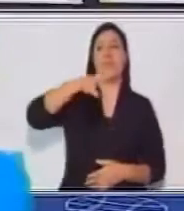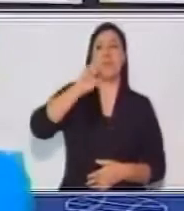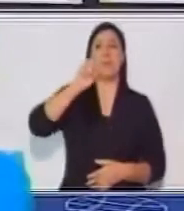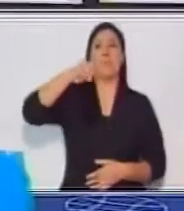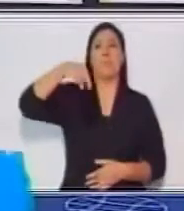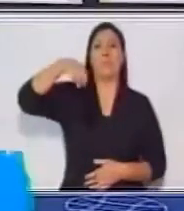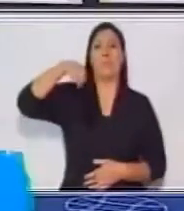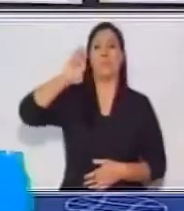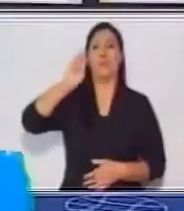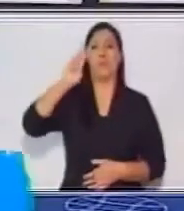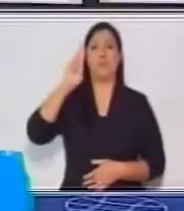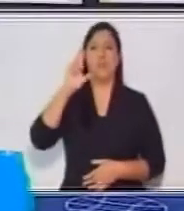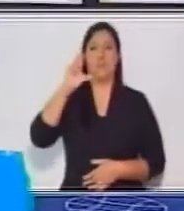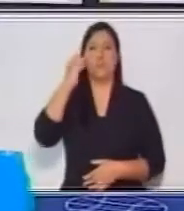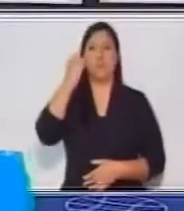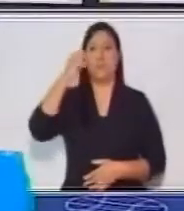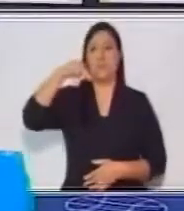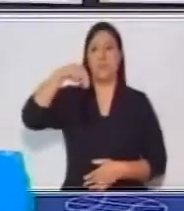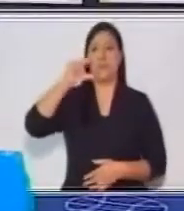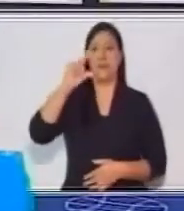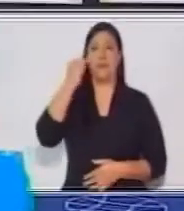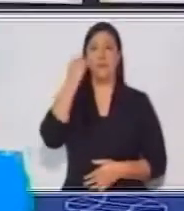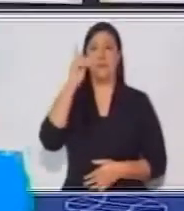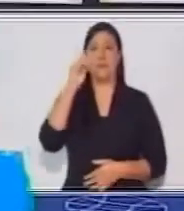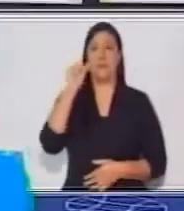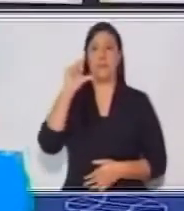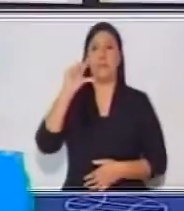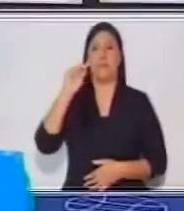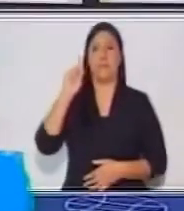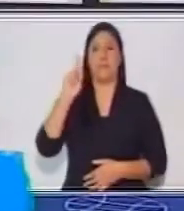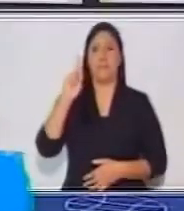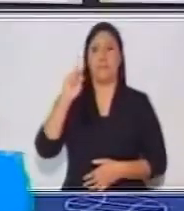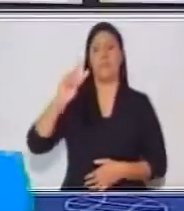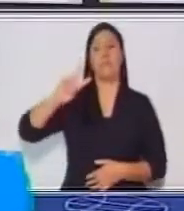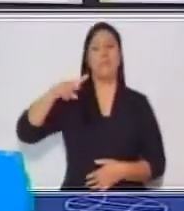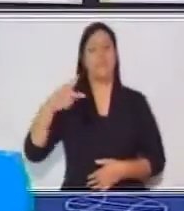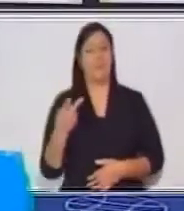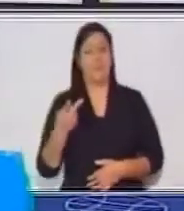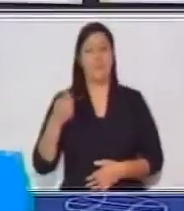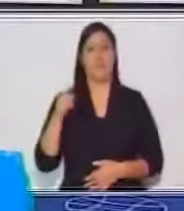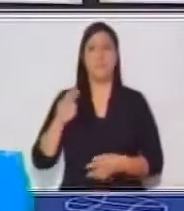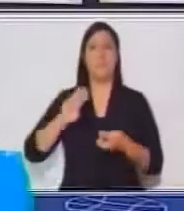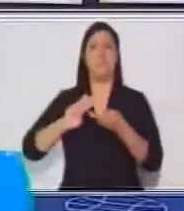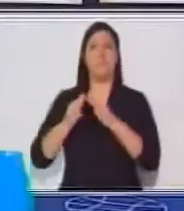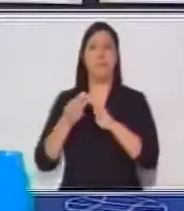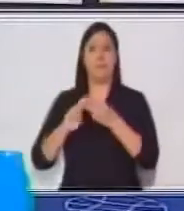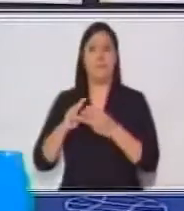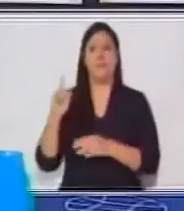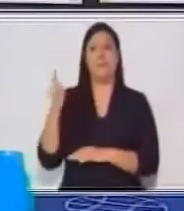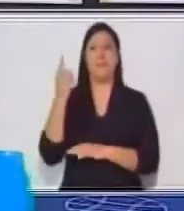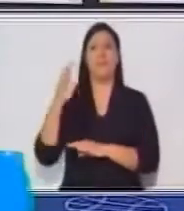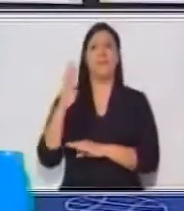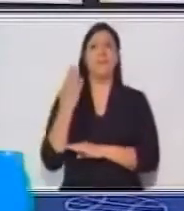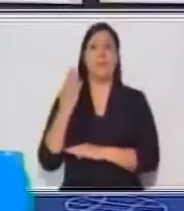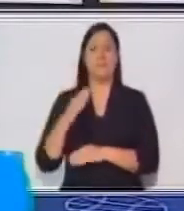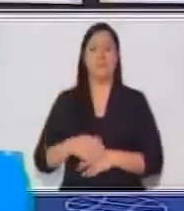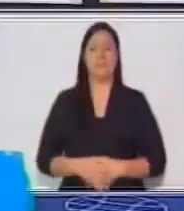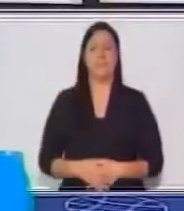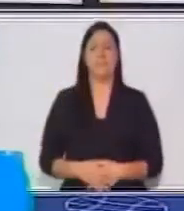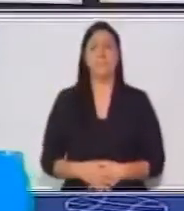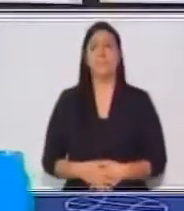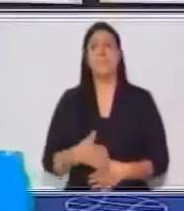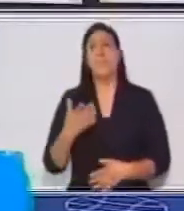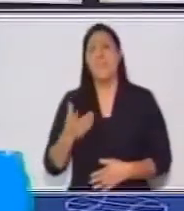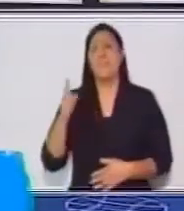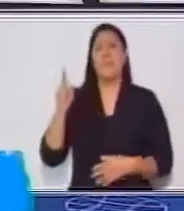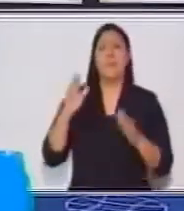proporcionalidad inversa para el área de matemática de primer grado básico. Si en casa hay alguna persona con